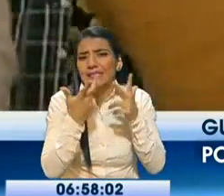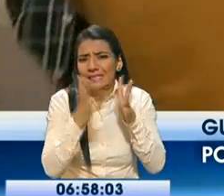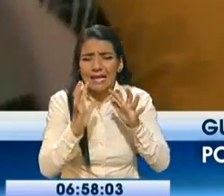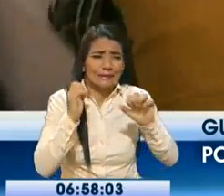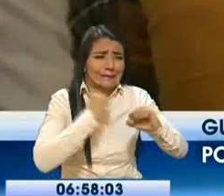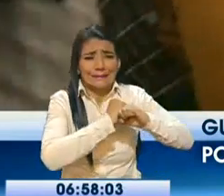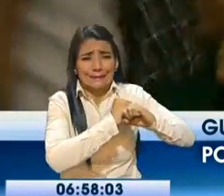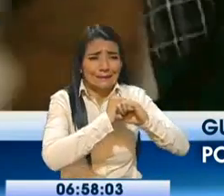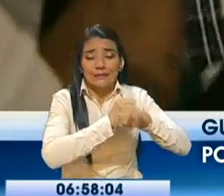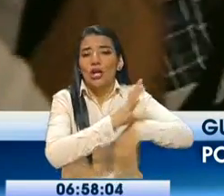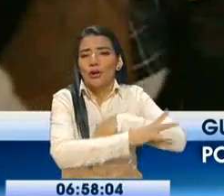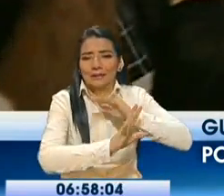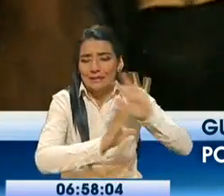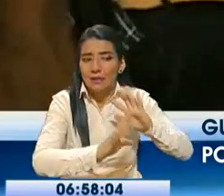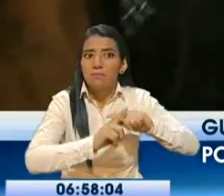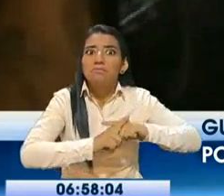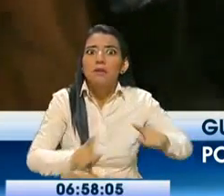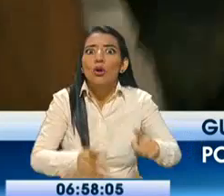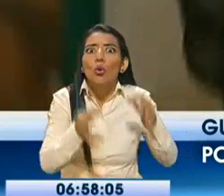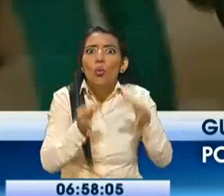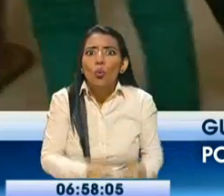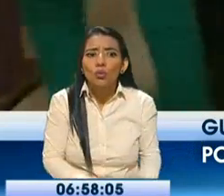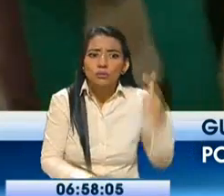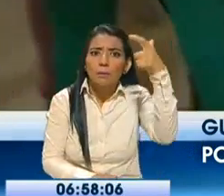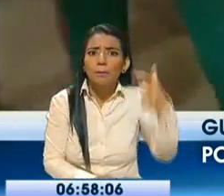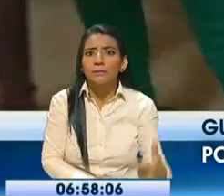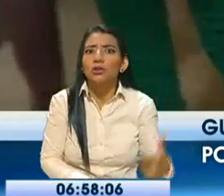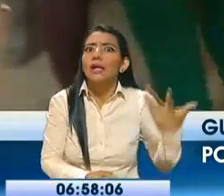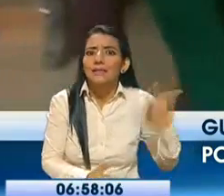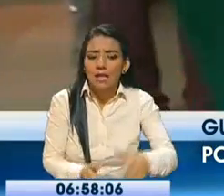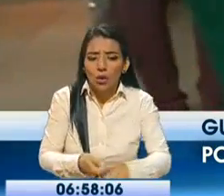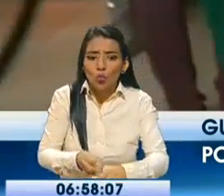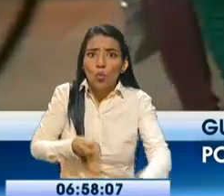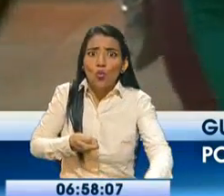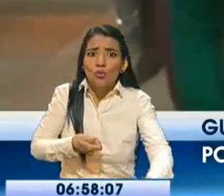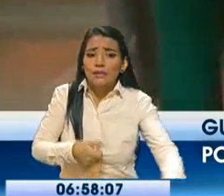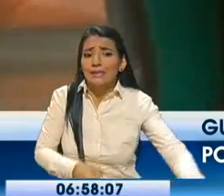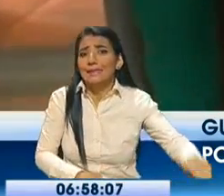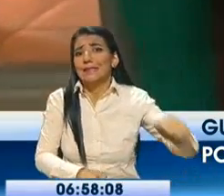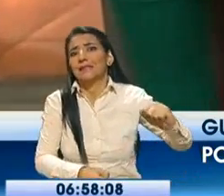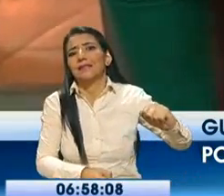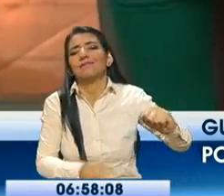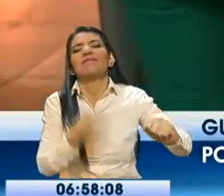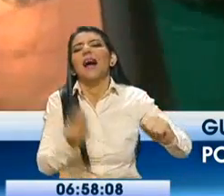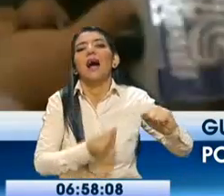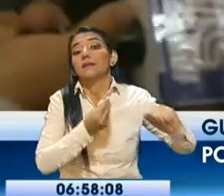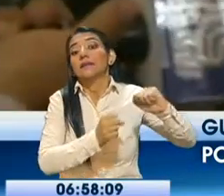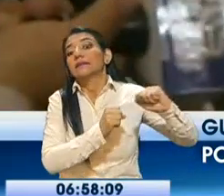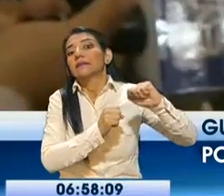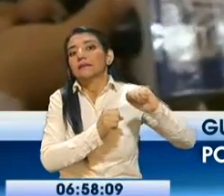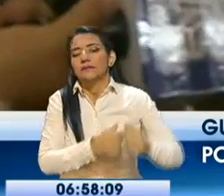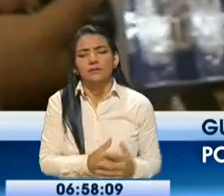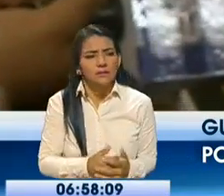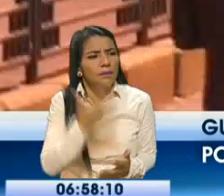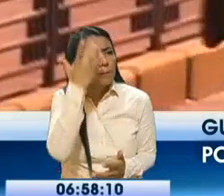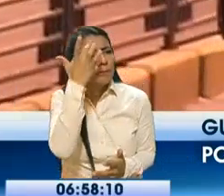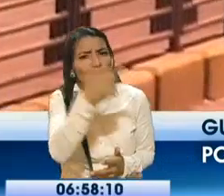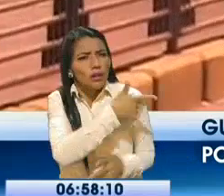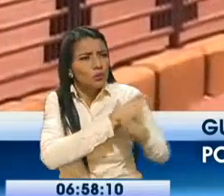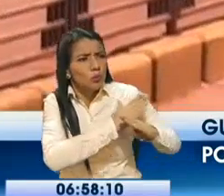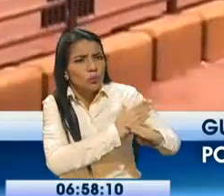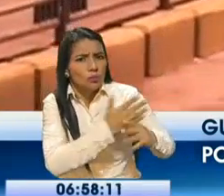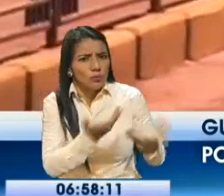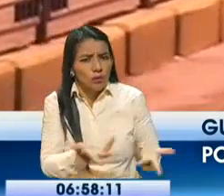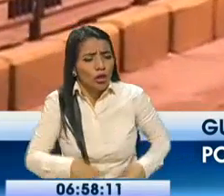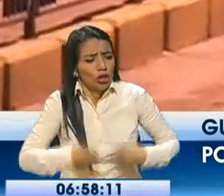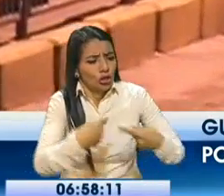resultados, hasta que uno de los malhechores sacó a relucir un cuchillo y procedió a someterlo. ¿Cómo así se enfrentó con estas personas y no